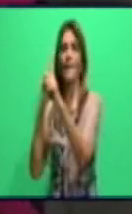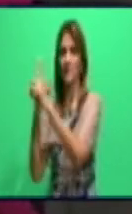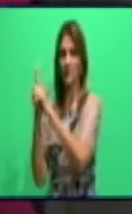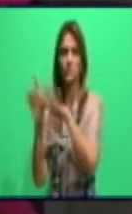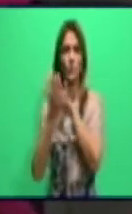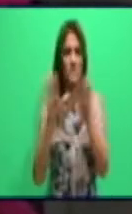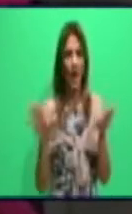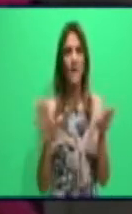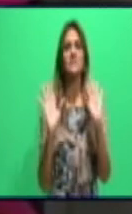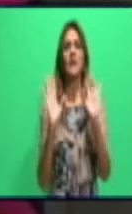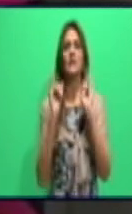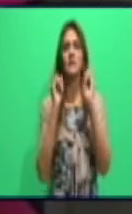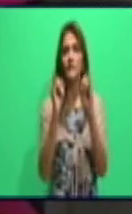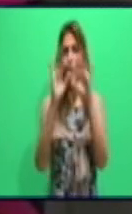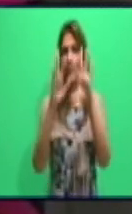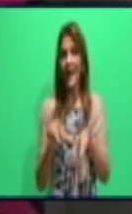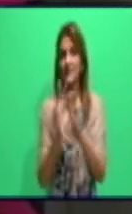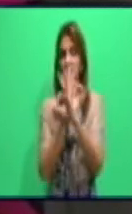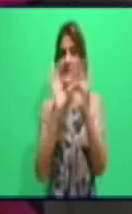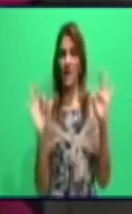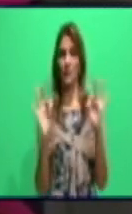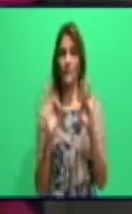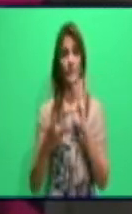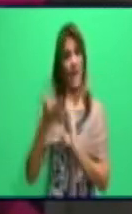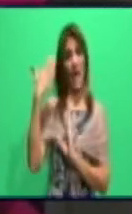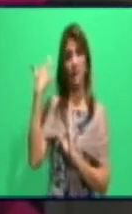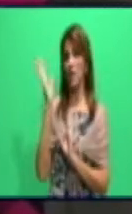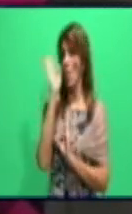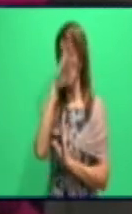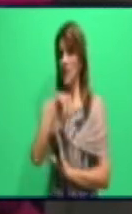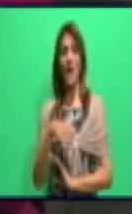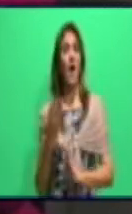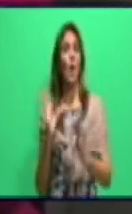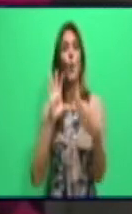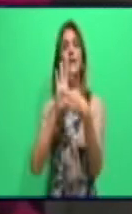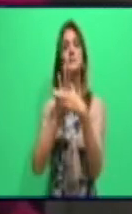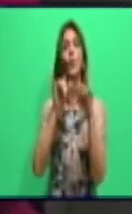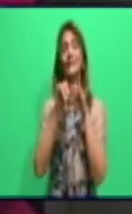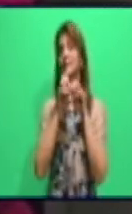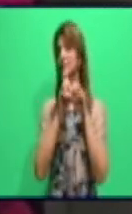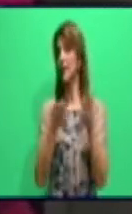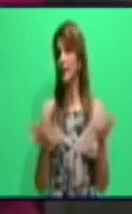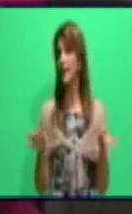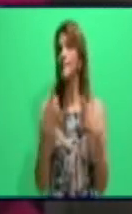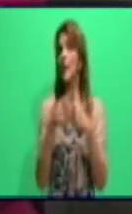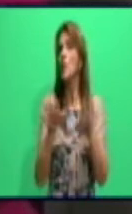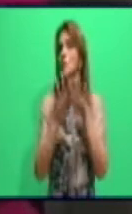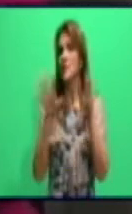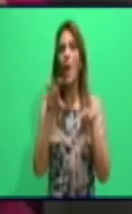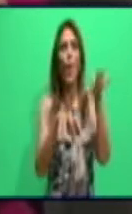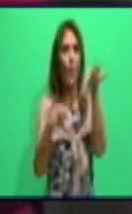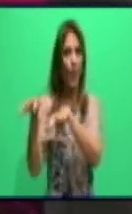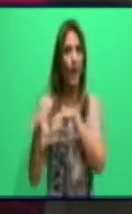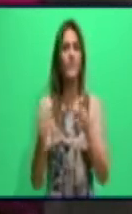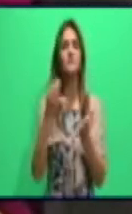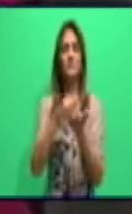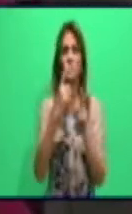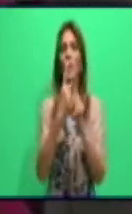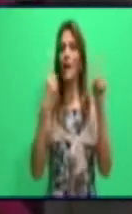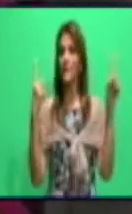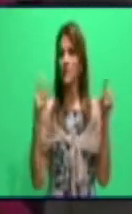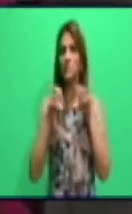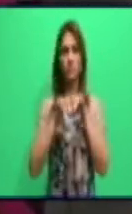no tenían ni siquiera una conexión a internet. Todavía tenemos algunos, sobre todo en Mazó, que no tienen conexión y este mecanismo tiene que fluir de